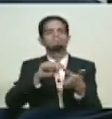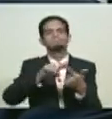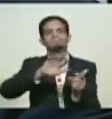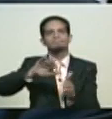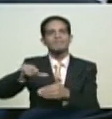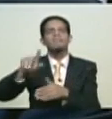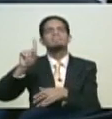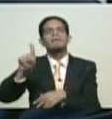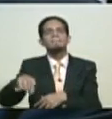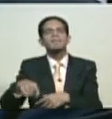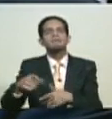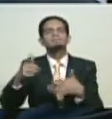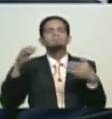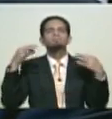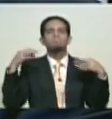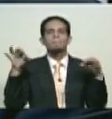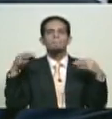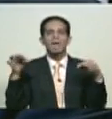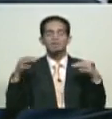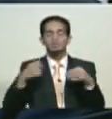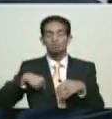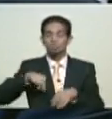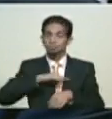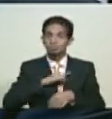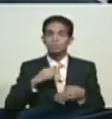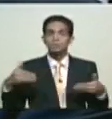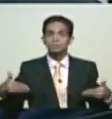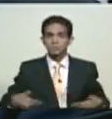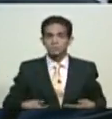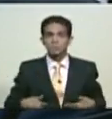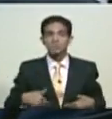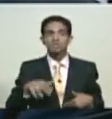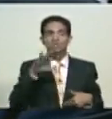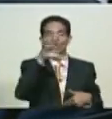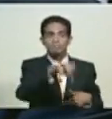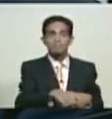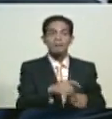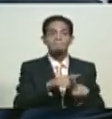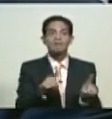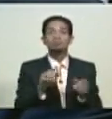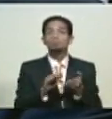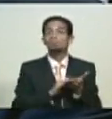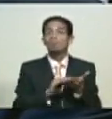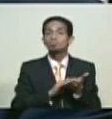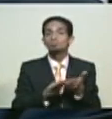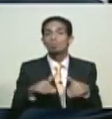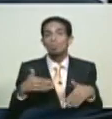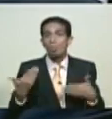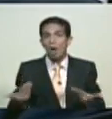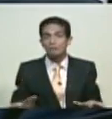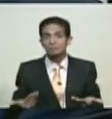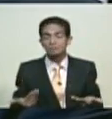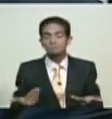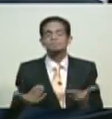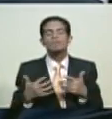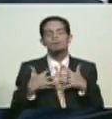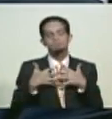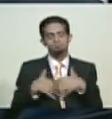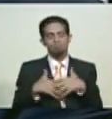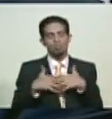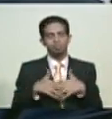menciona sobre el papel hemos hecho esfuerzos denodados para adquirir el papel para la solución definitiva tiene que ver con la producción nacional